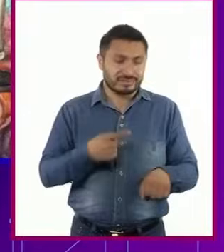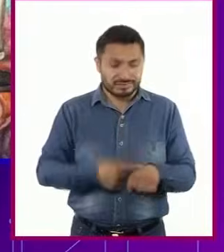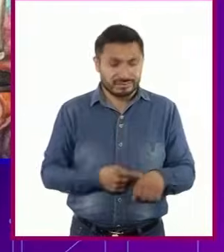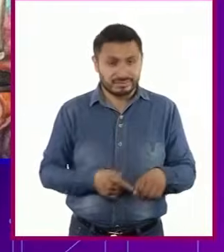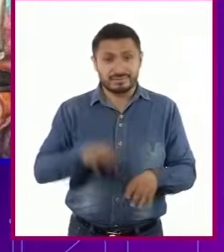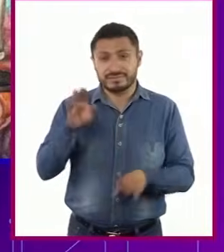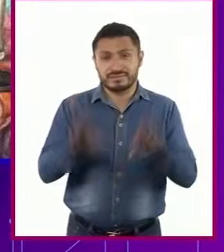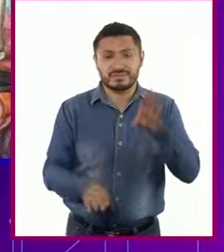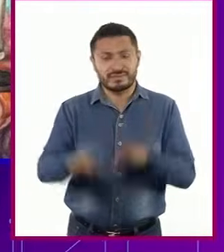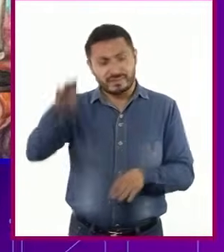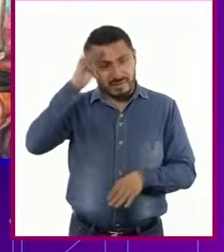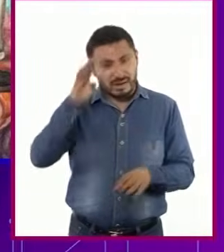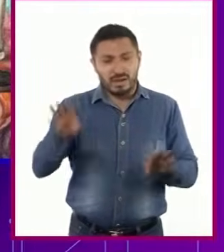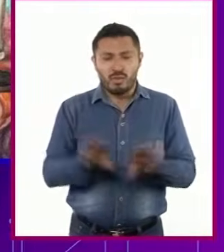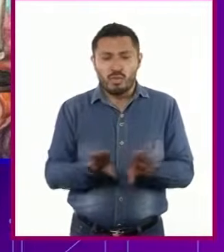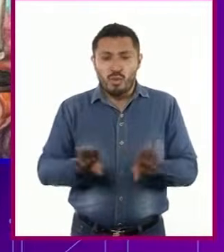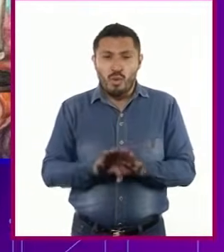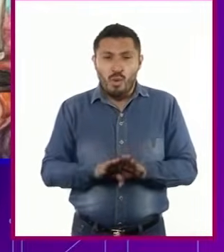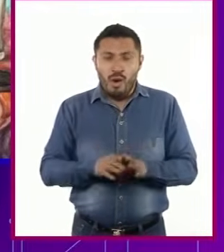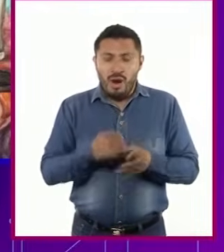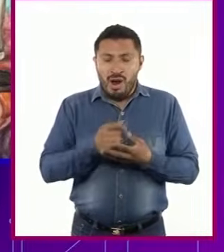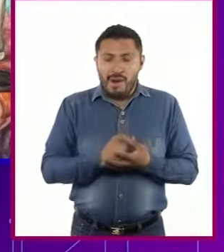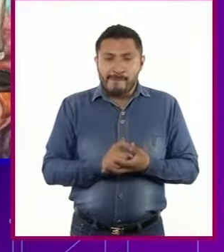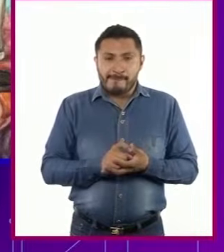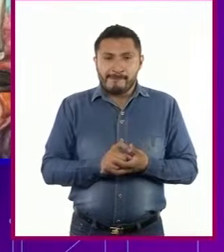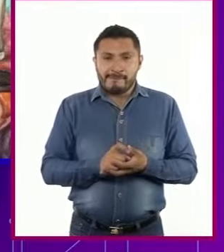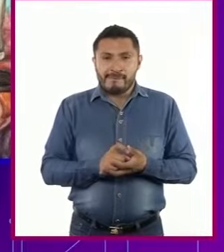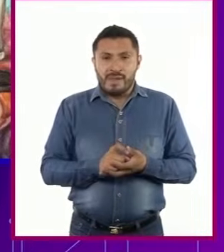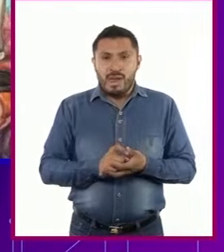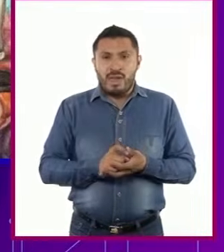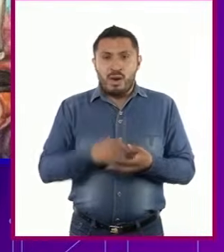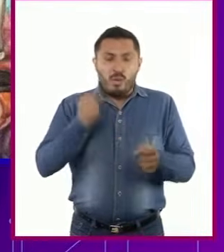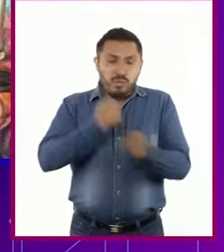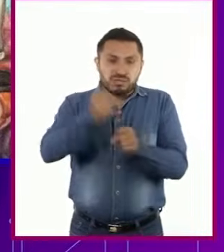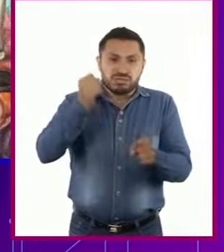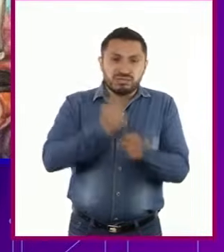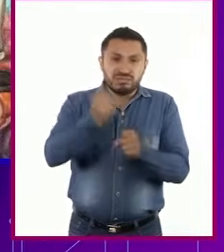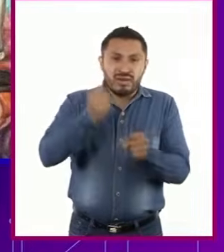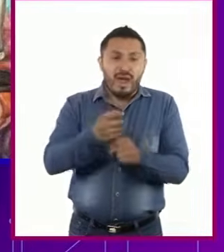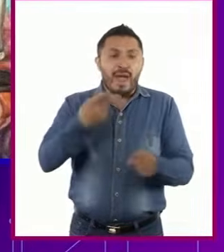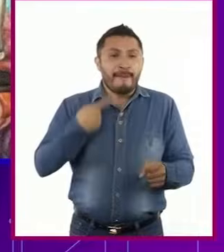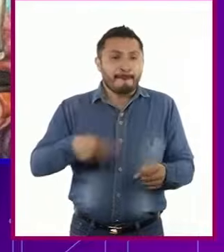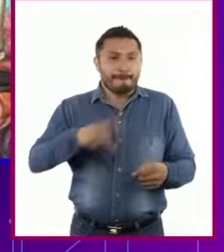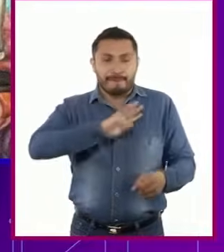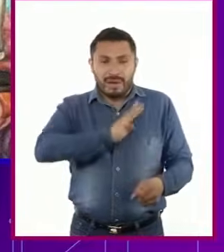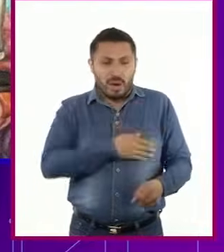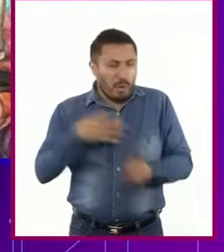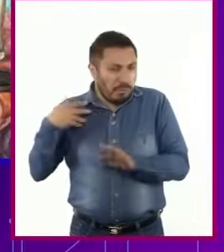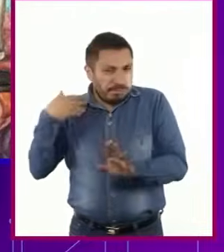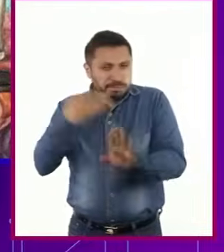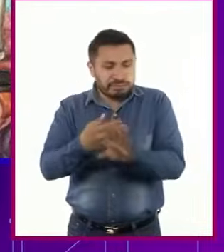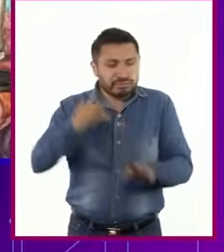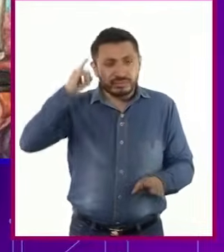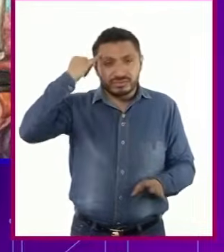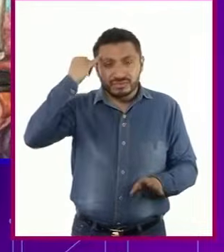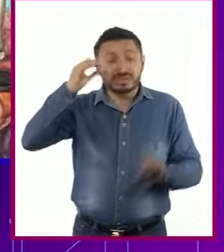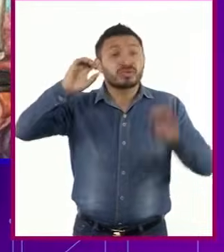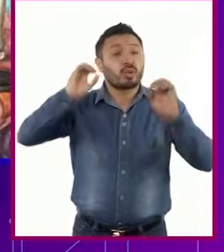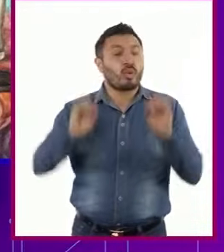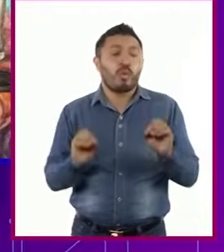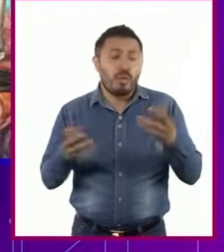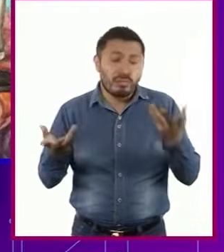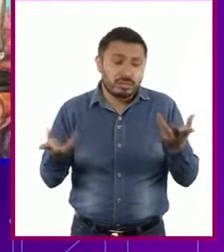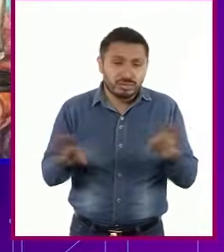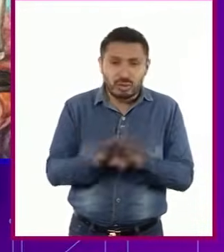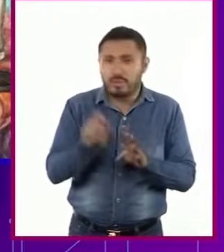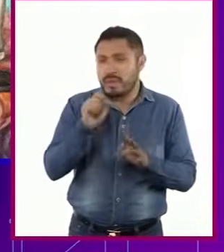veces pensamos que el maltrato que hicieron los españoles a los indios o las